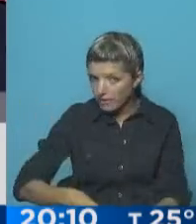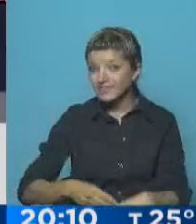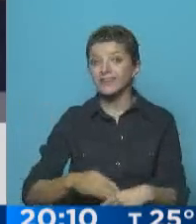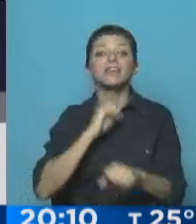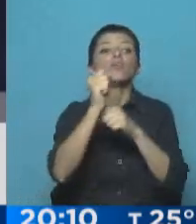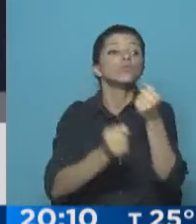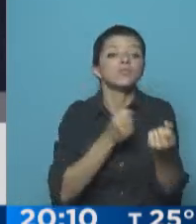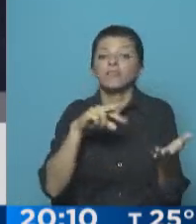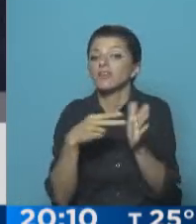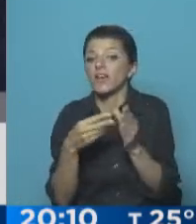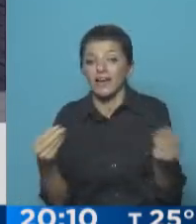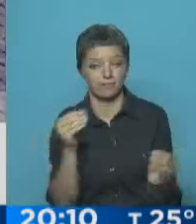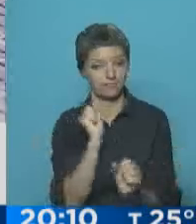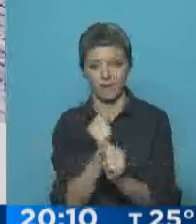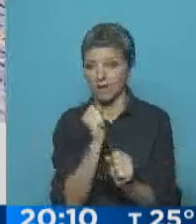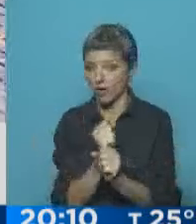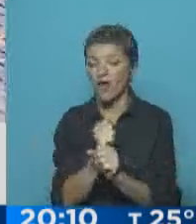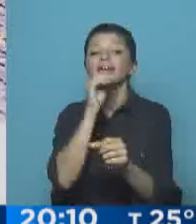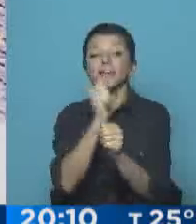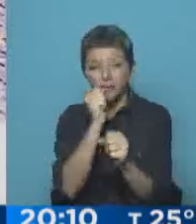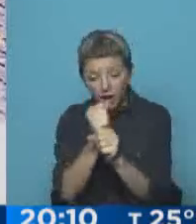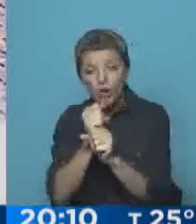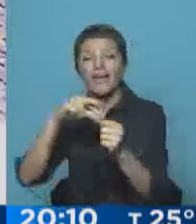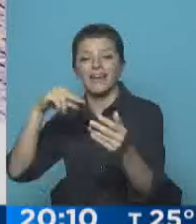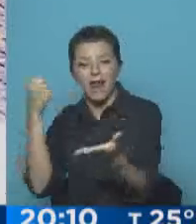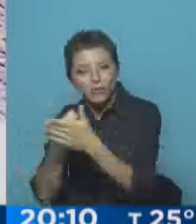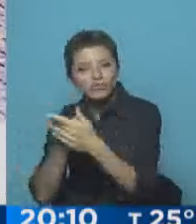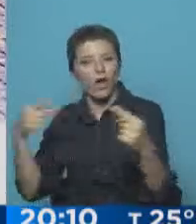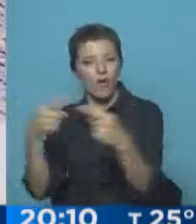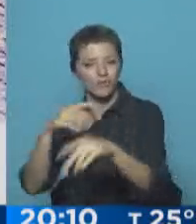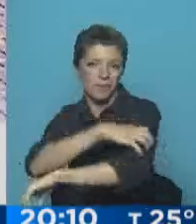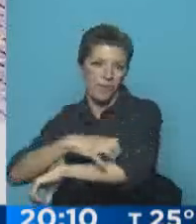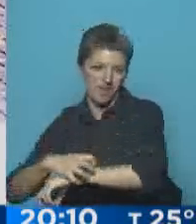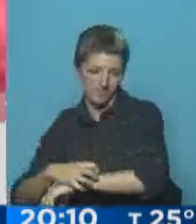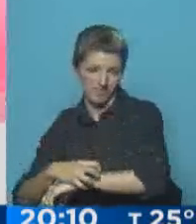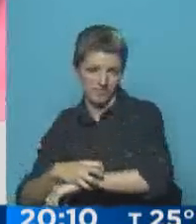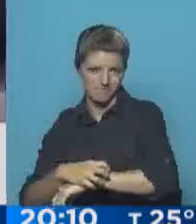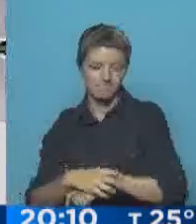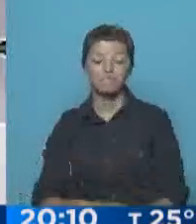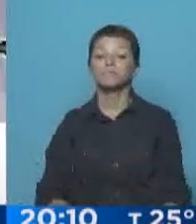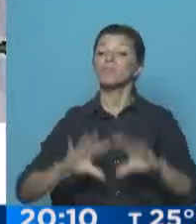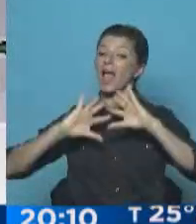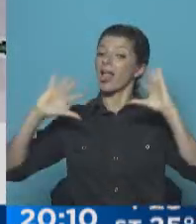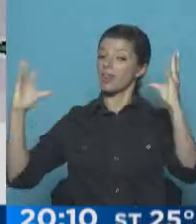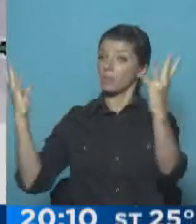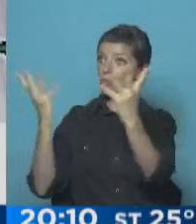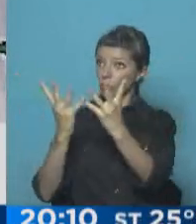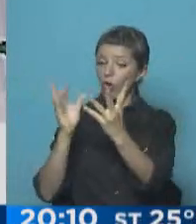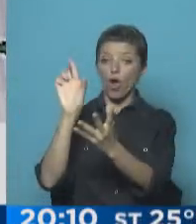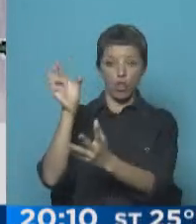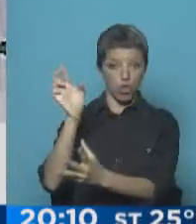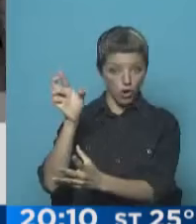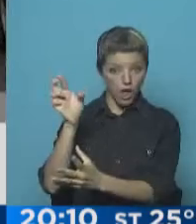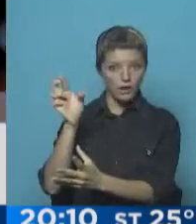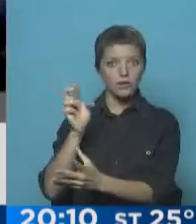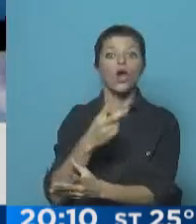empleo, y el empleo es la lucha contra la pobreza. En el mundo, en el dólar, se paga